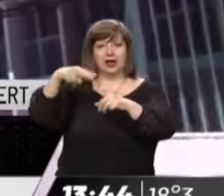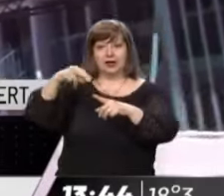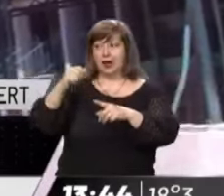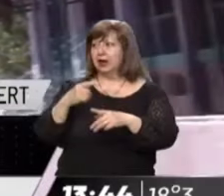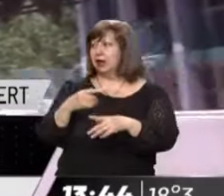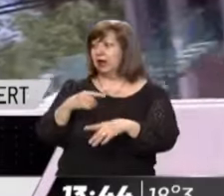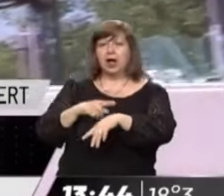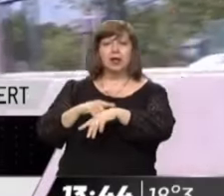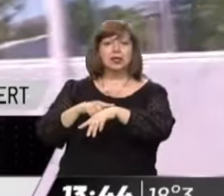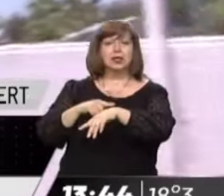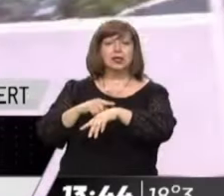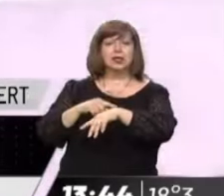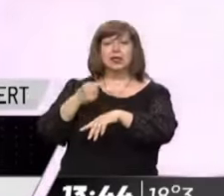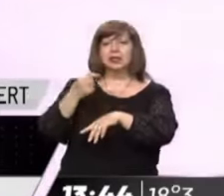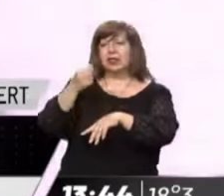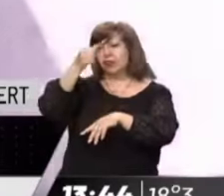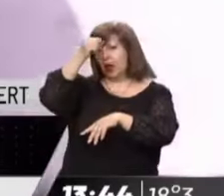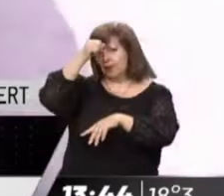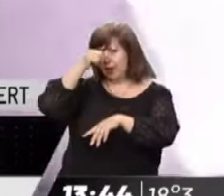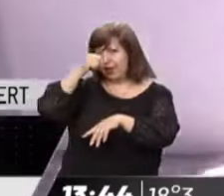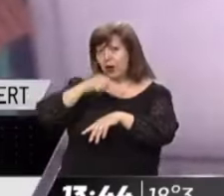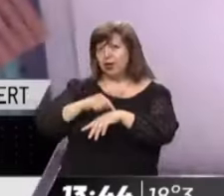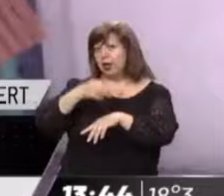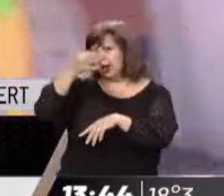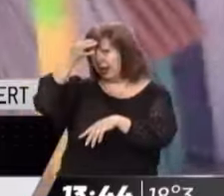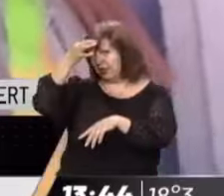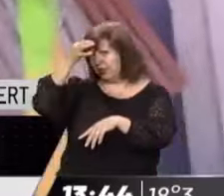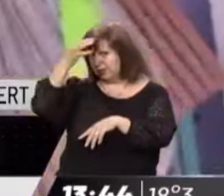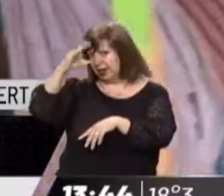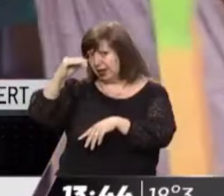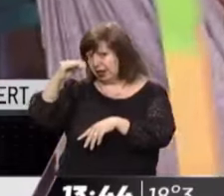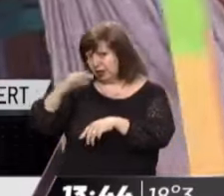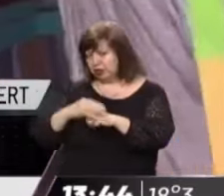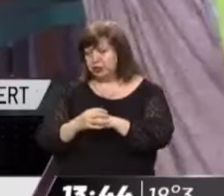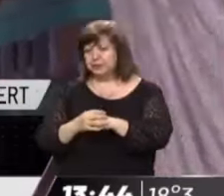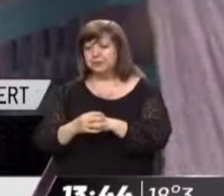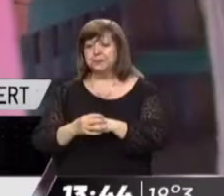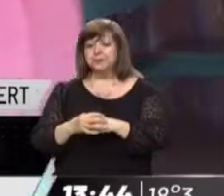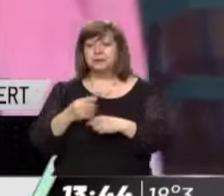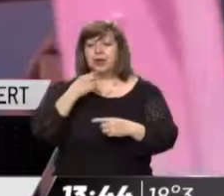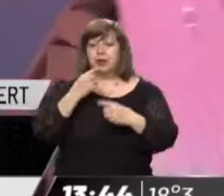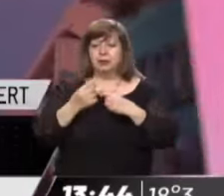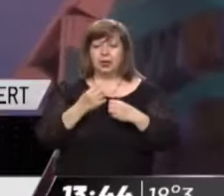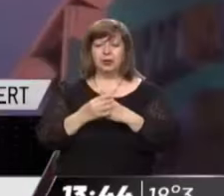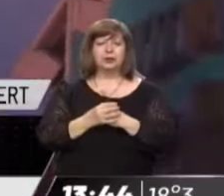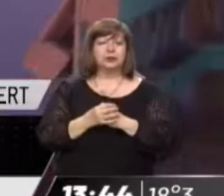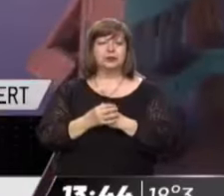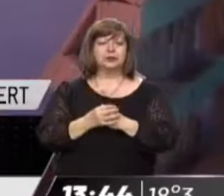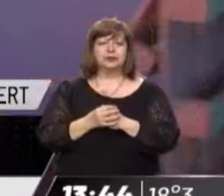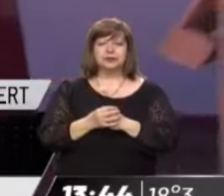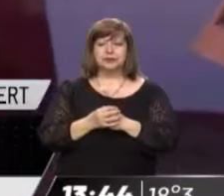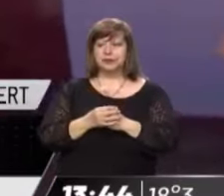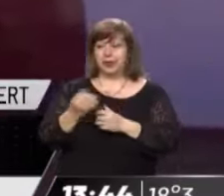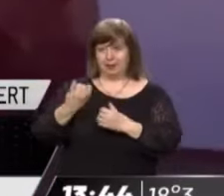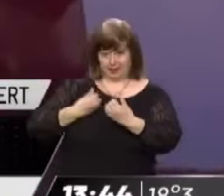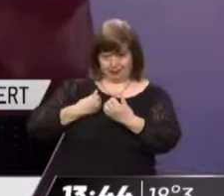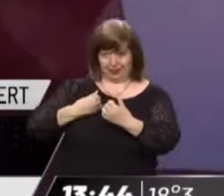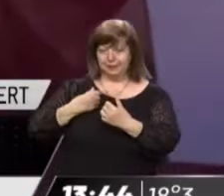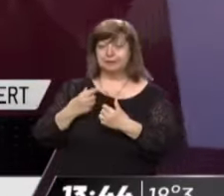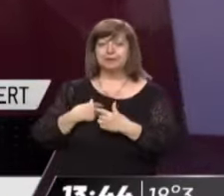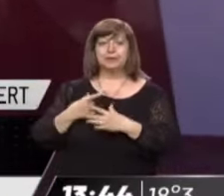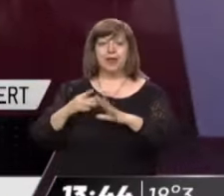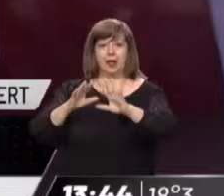domingo Roxana le dijeron lo que había pasado cómo lo Cómo surgió esto le contaron bueno primero